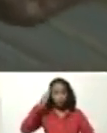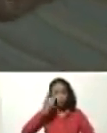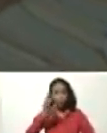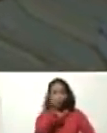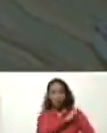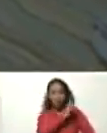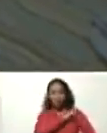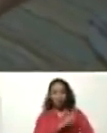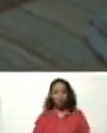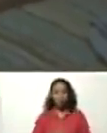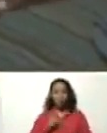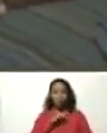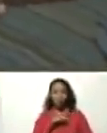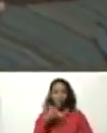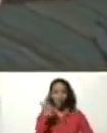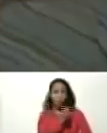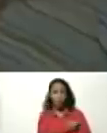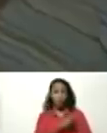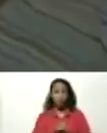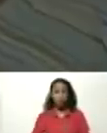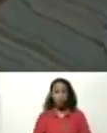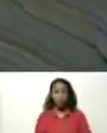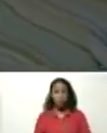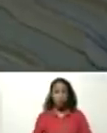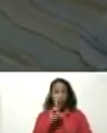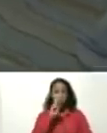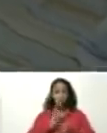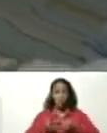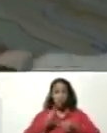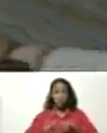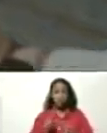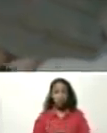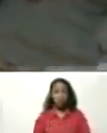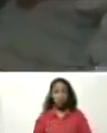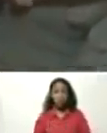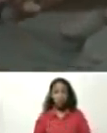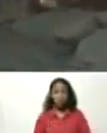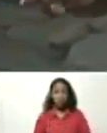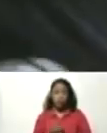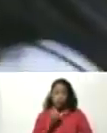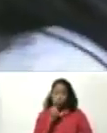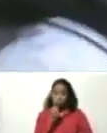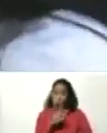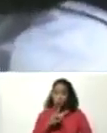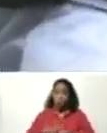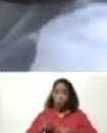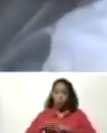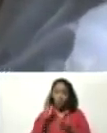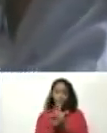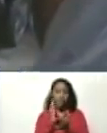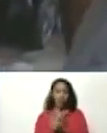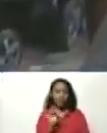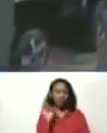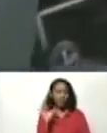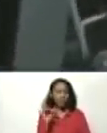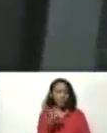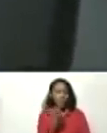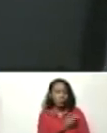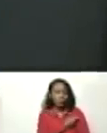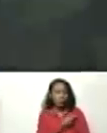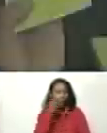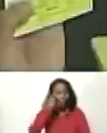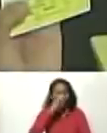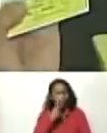jefe. Estamos vacunando a un niño. Bueno, los niños siempre les duele la vacuna, mi comandante,